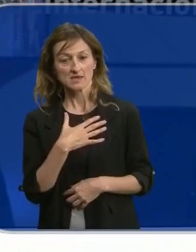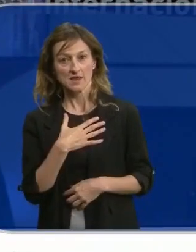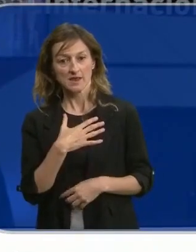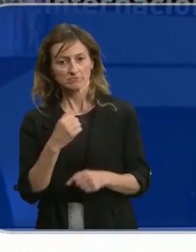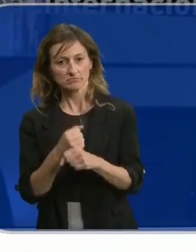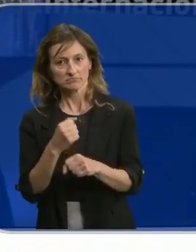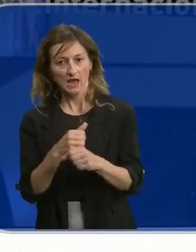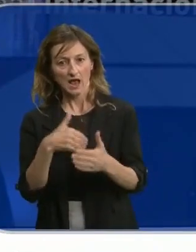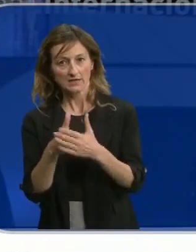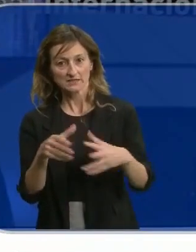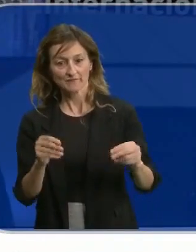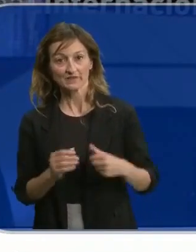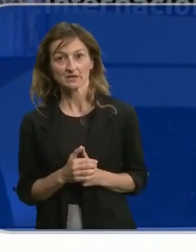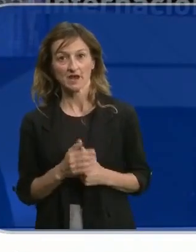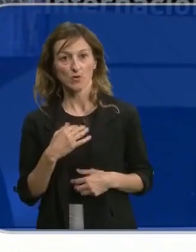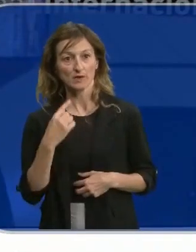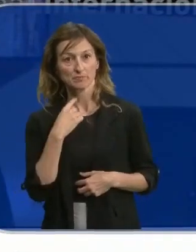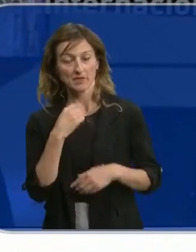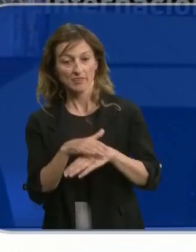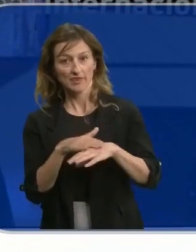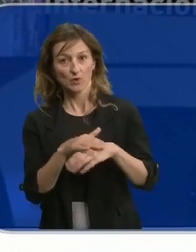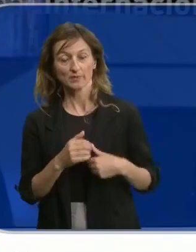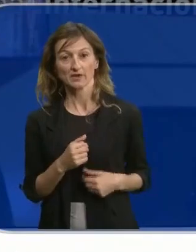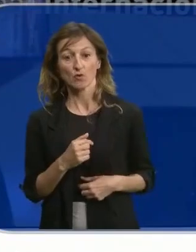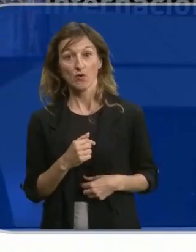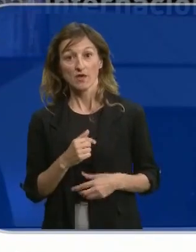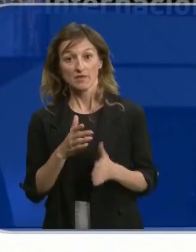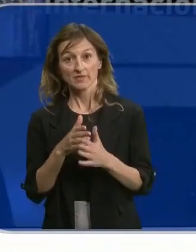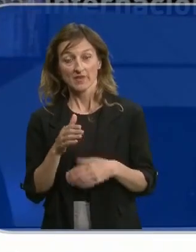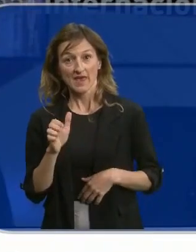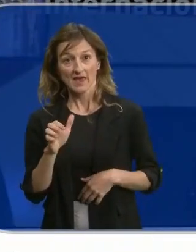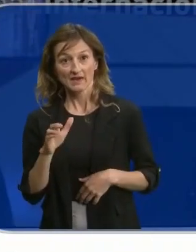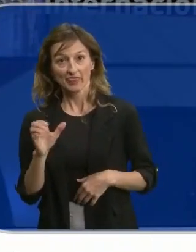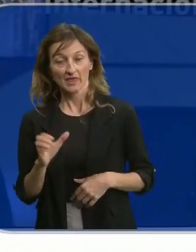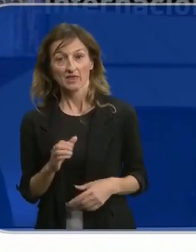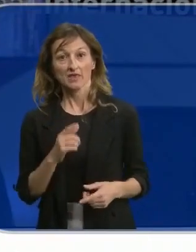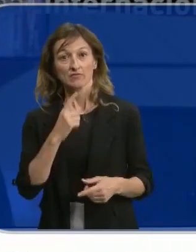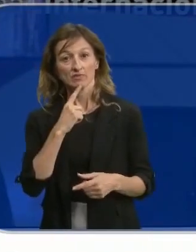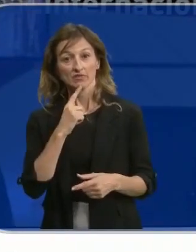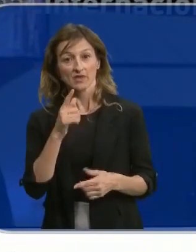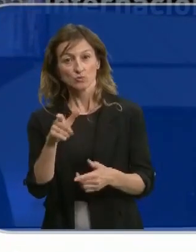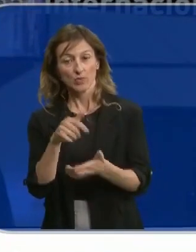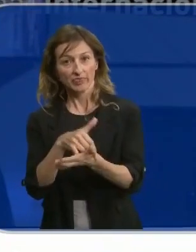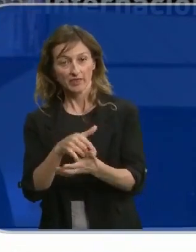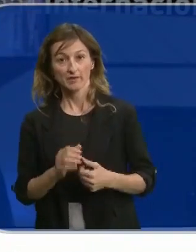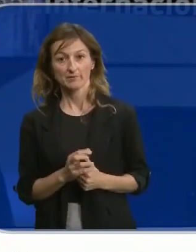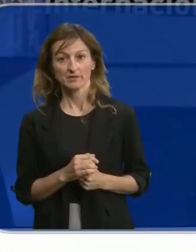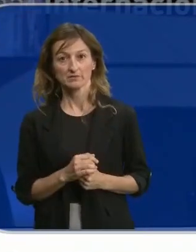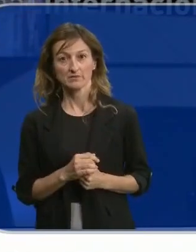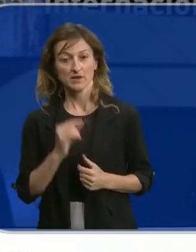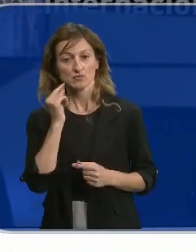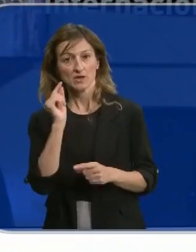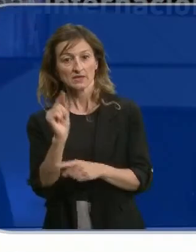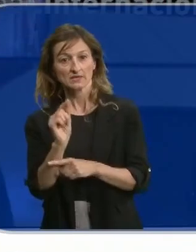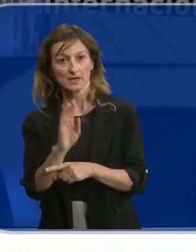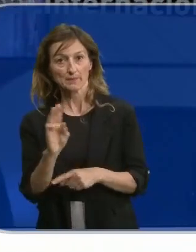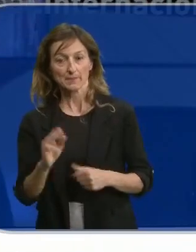legislatura a pesar de varias derrotas parlamentarias del gobierno lo ha dicho en el congreso donde esquerra republicana le ha advertido sobre su debilidad y ha tenido que escuchar